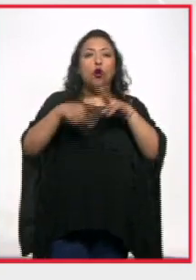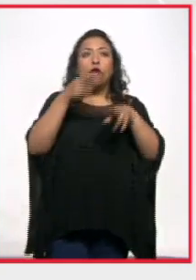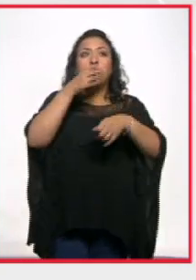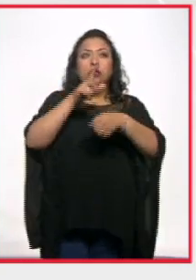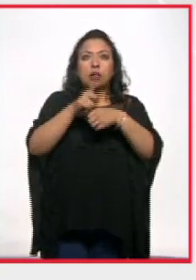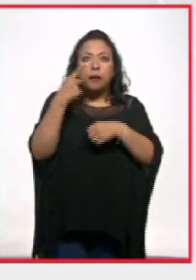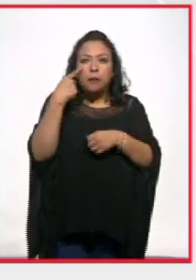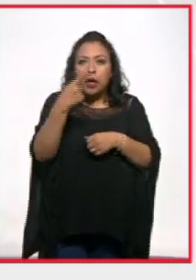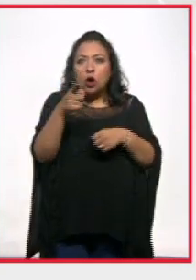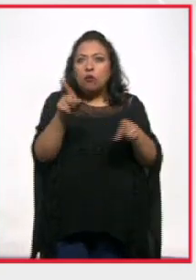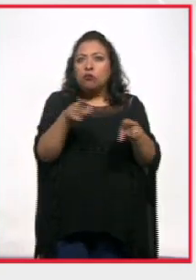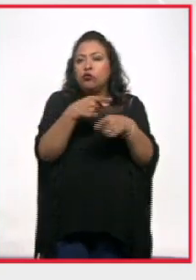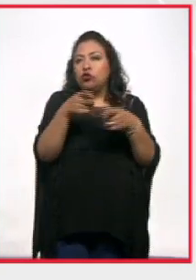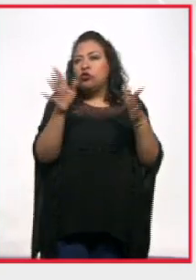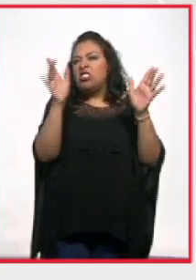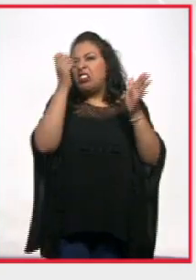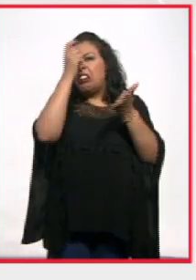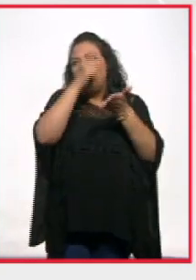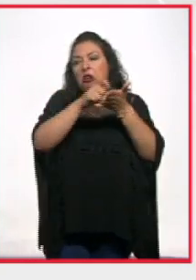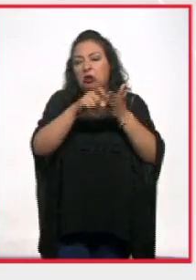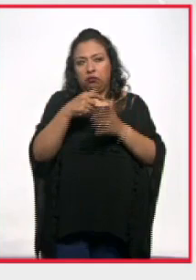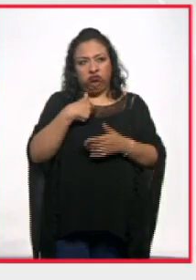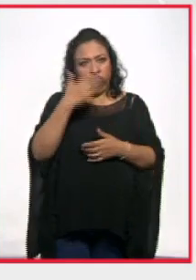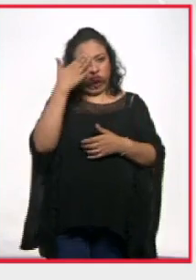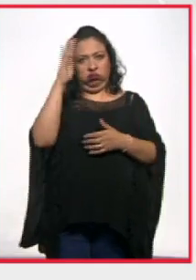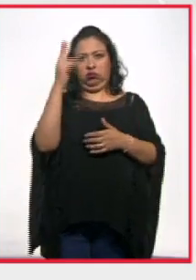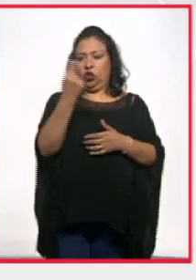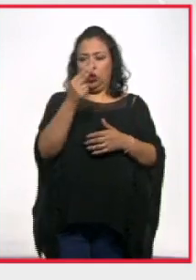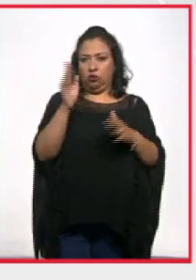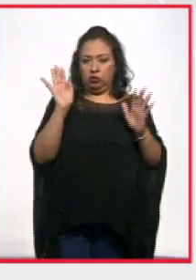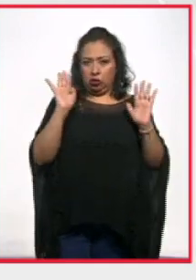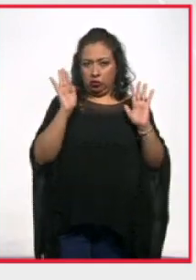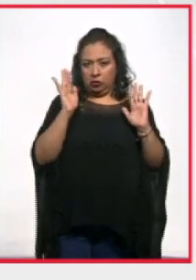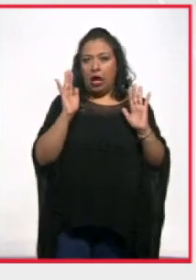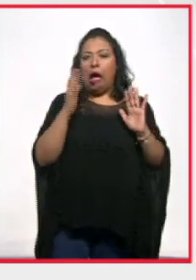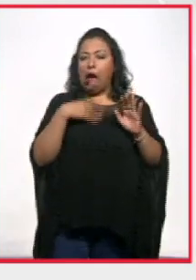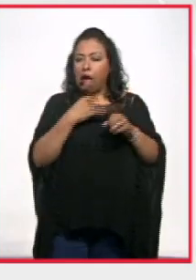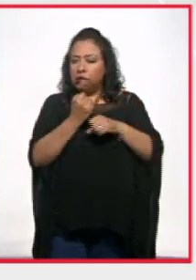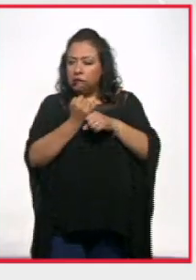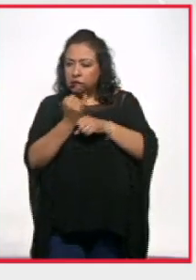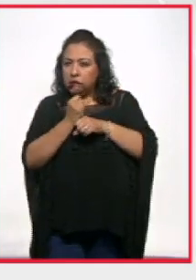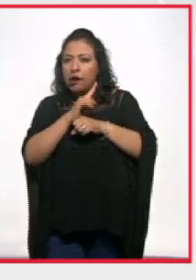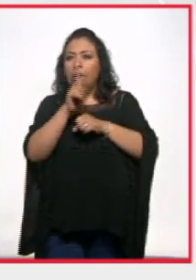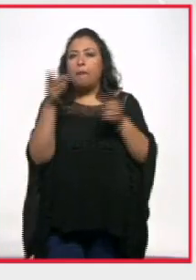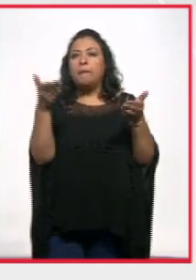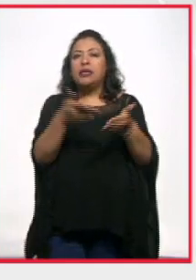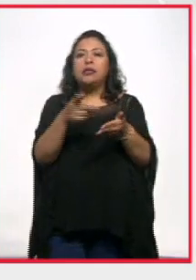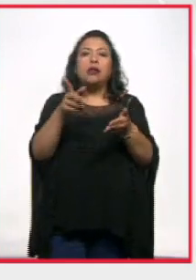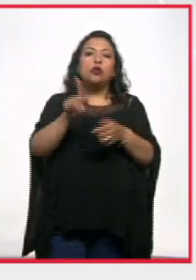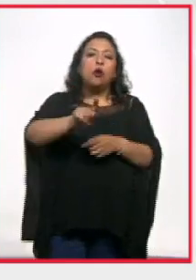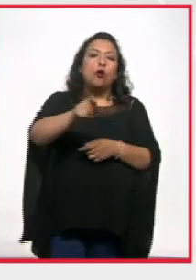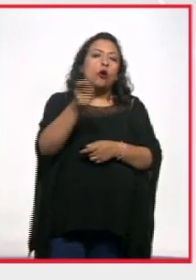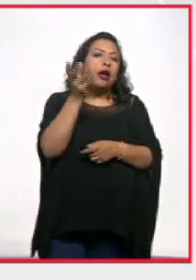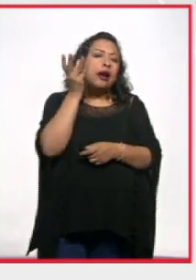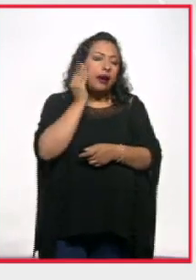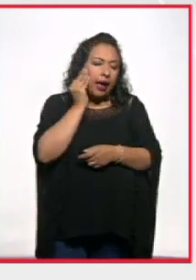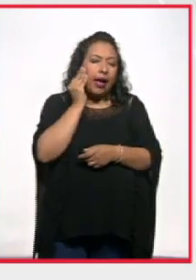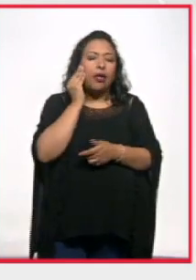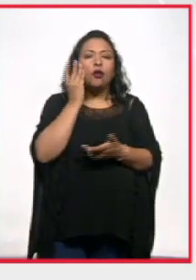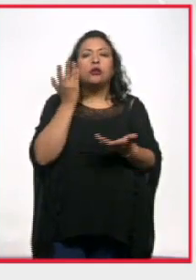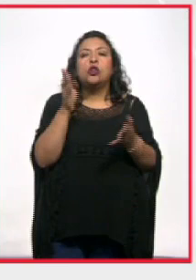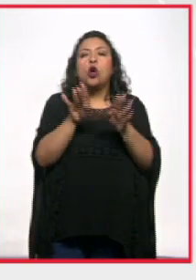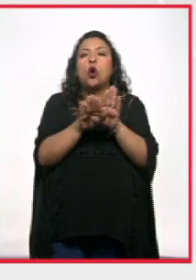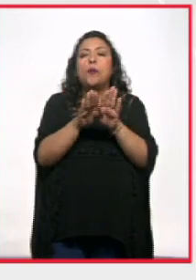y descubro música de autores que yo no conocía. Entonces me pongo a investigar y la presento en el radio. Entonces, un poco también